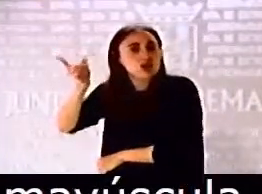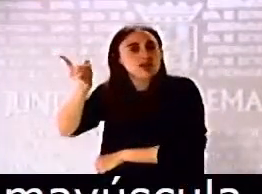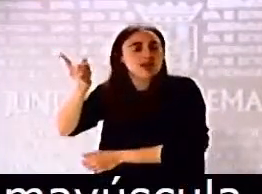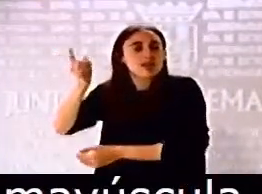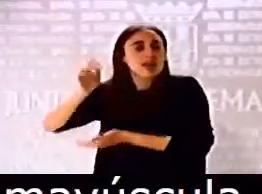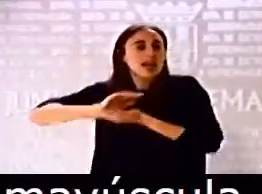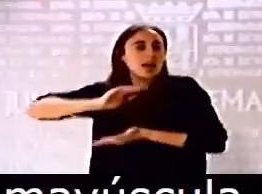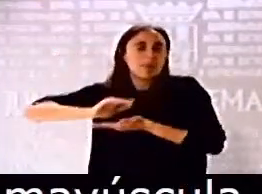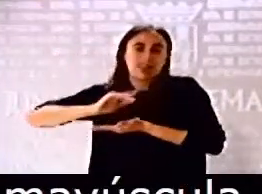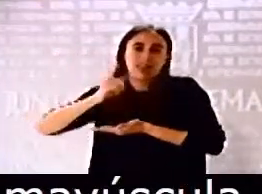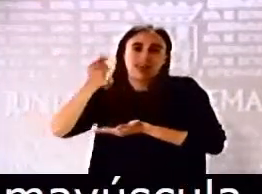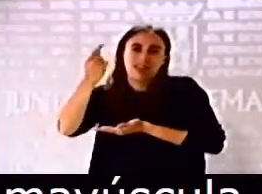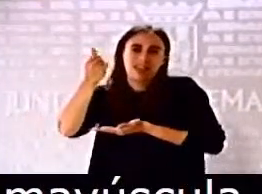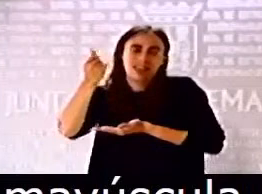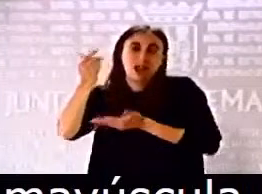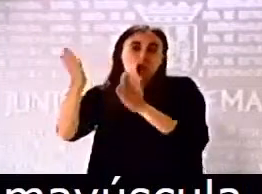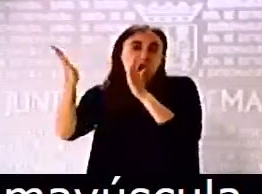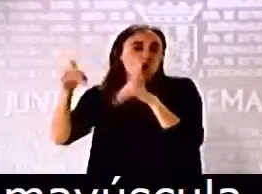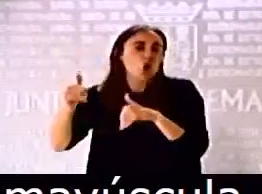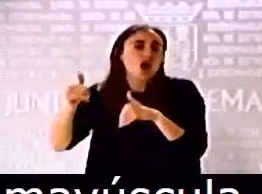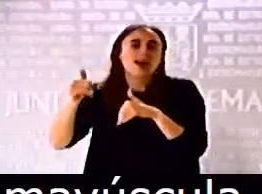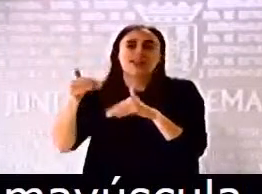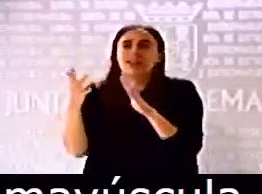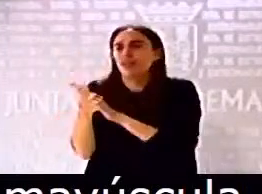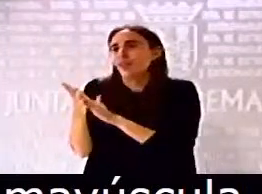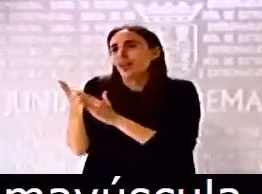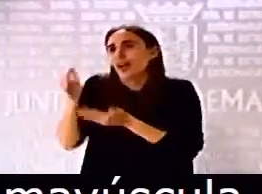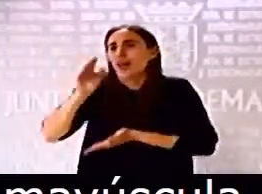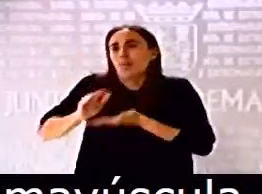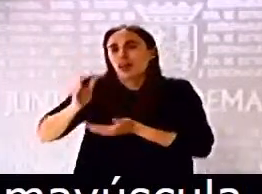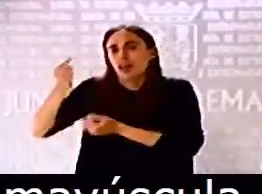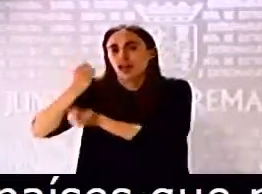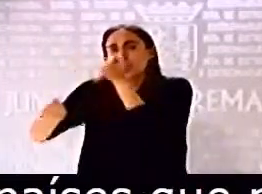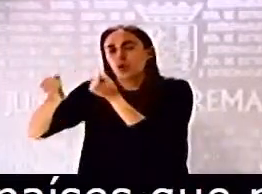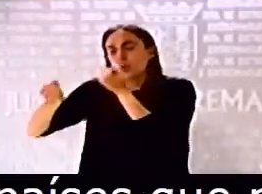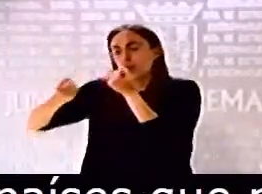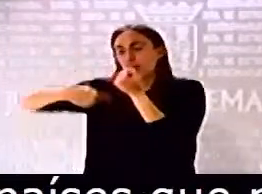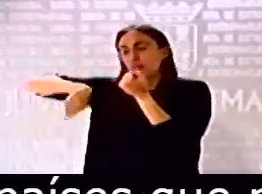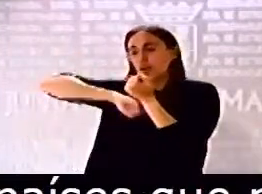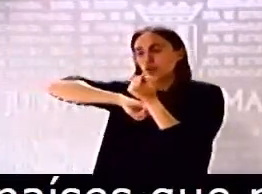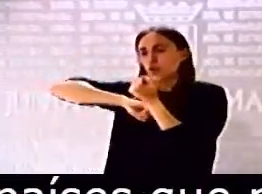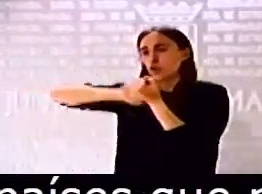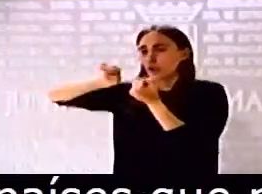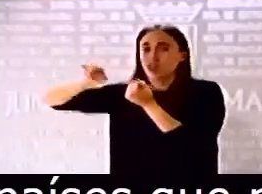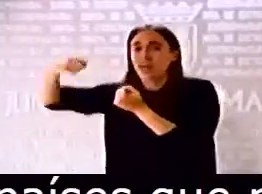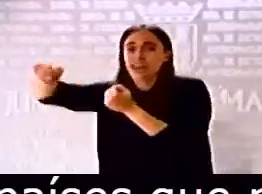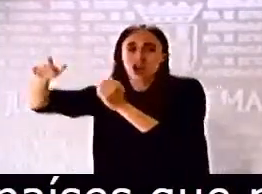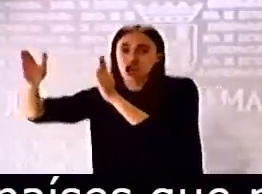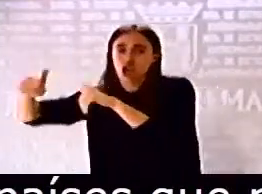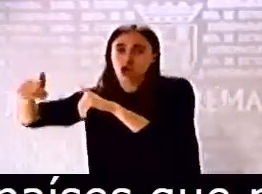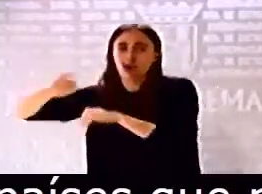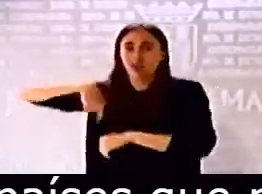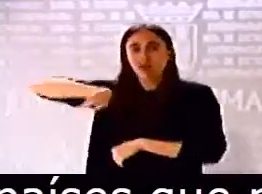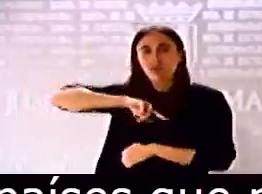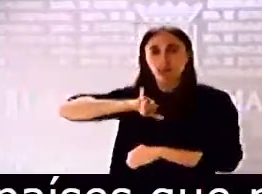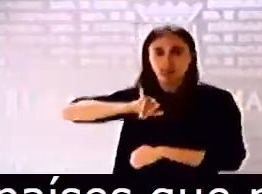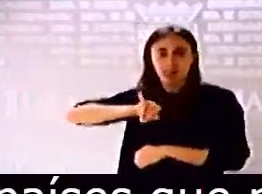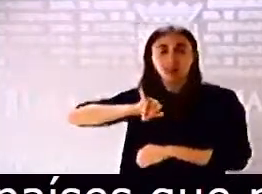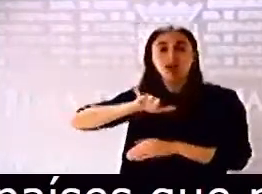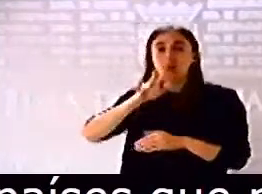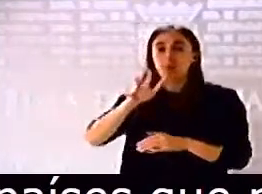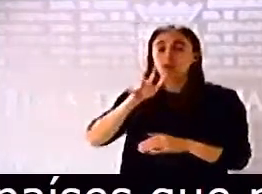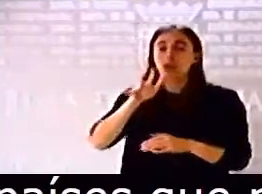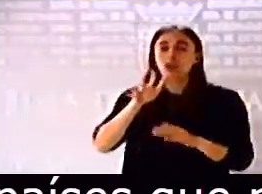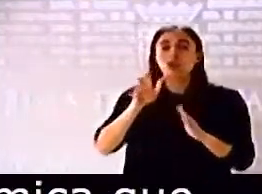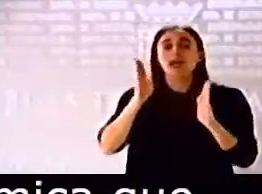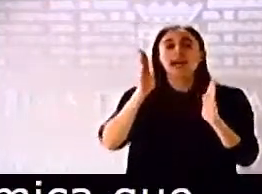capacidad adquisitiva ni la capacidad económica que tenemos nosotros. Y sobre todo, ahora que se cuestionan tanto, que estamos en la época de